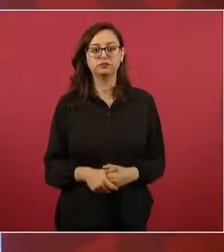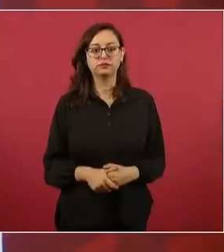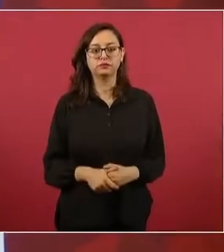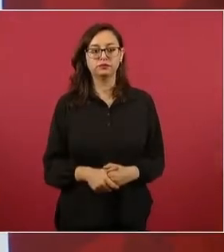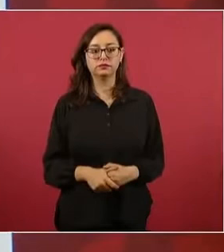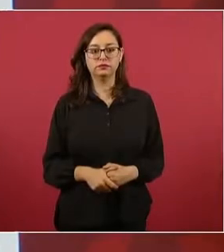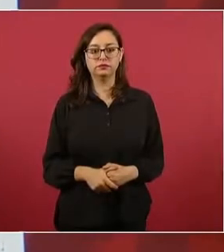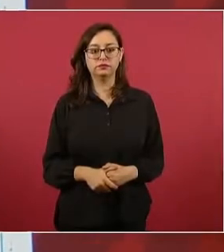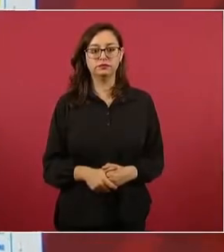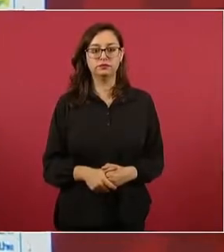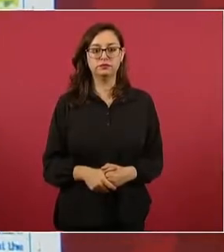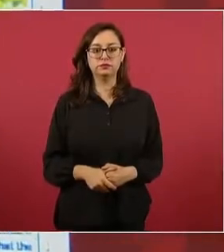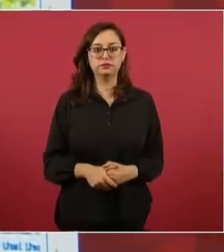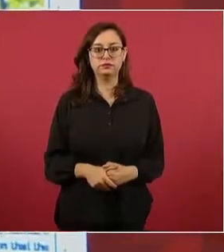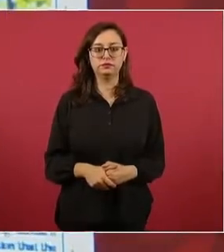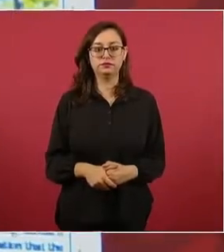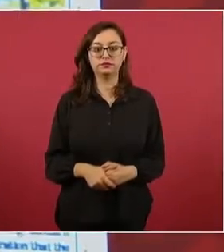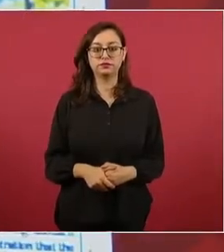pero para que